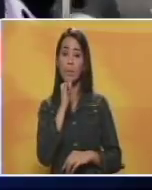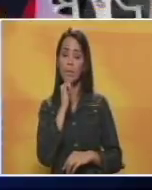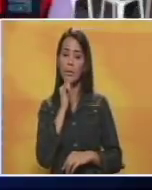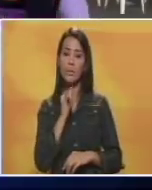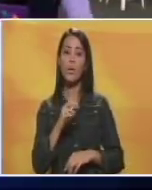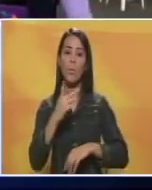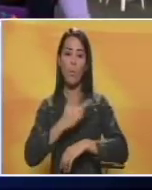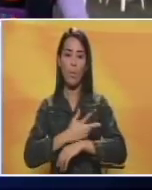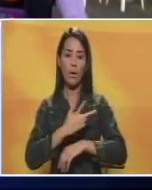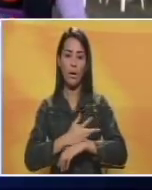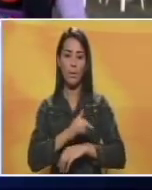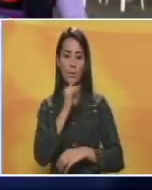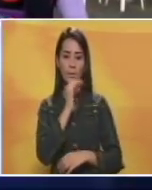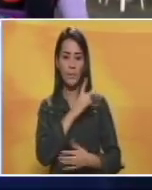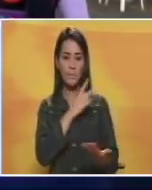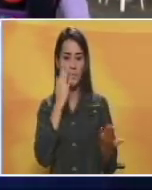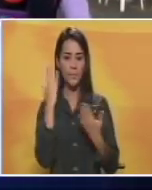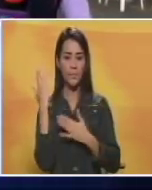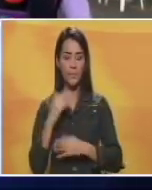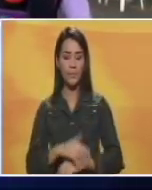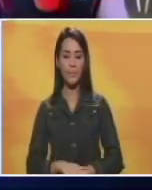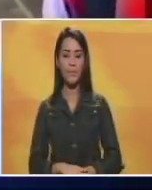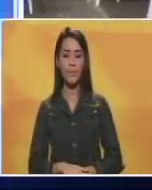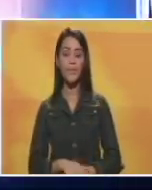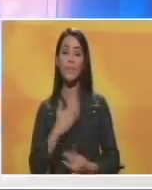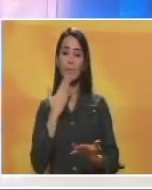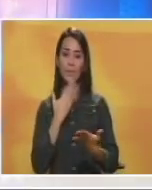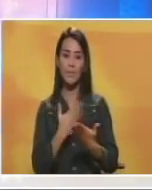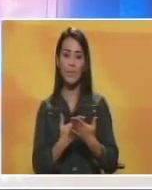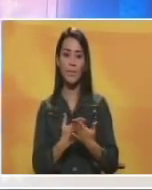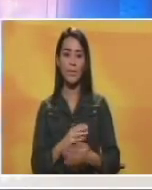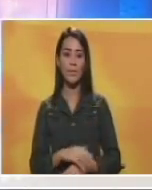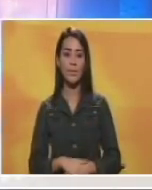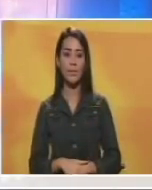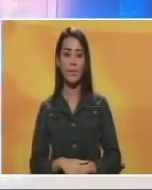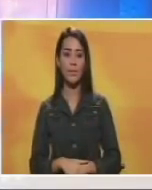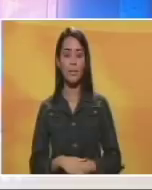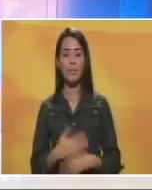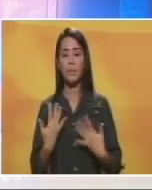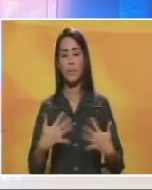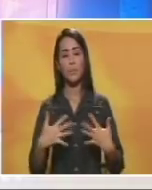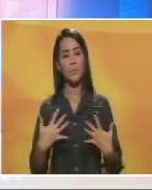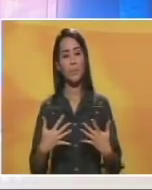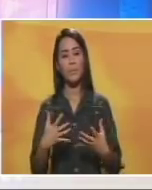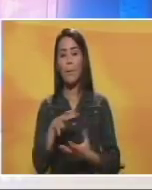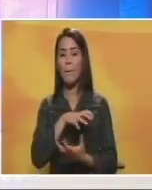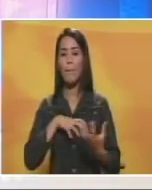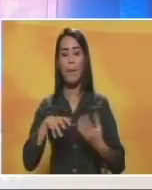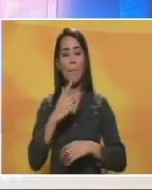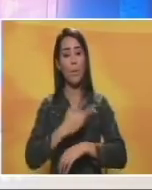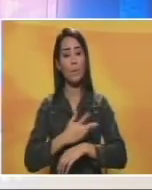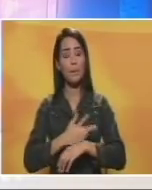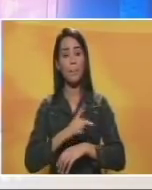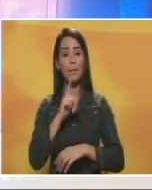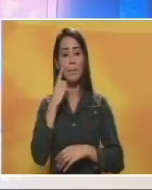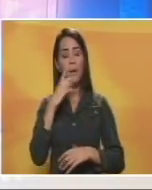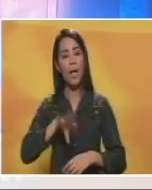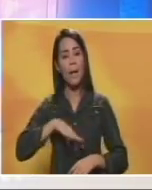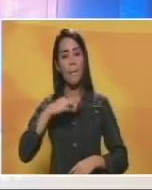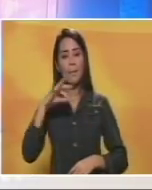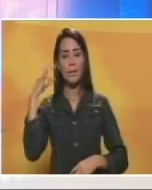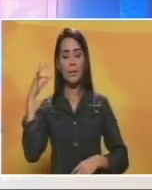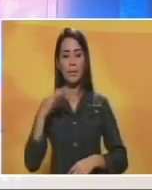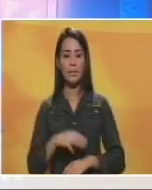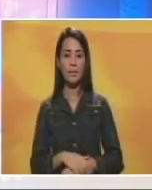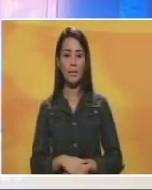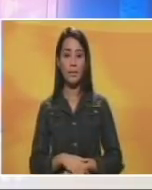desde Guatemala. Regreso con ustedes. Muchísimas gracias. Bueno, y en medio de la tragedia por la que atraviesa Guatemala surgió la esperanza, luego